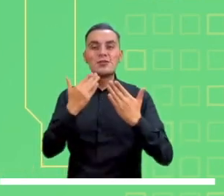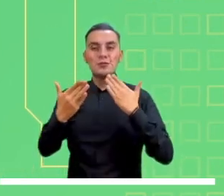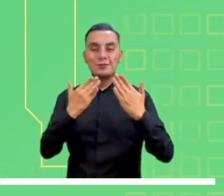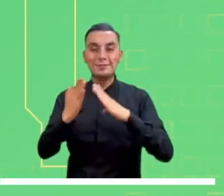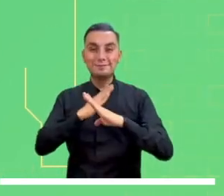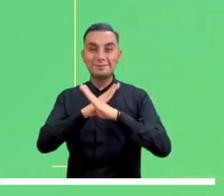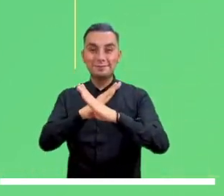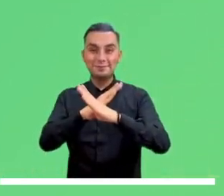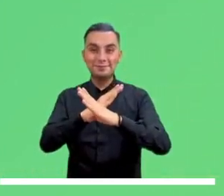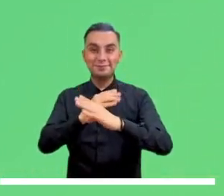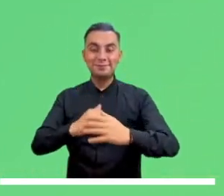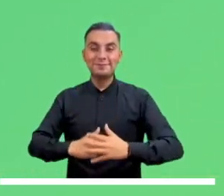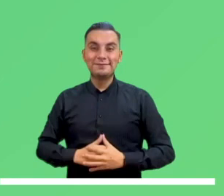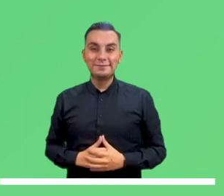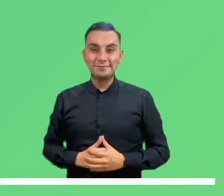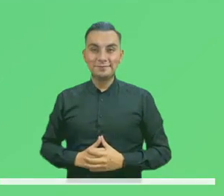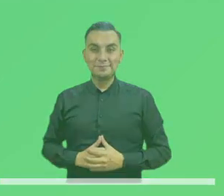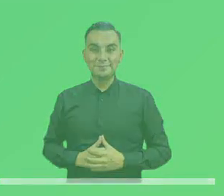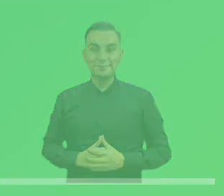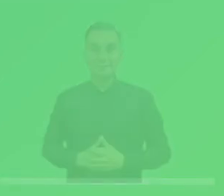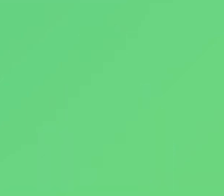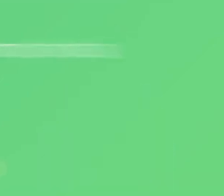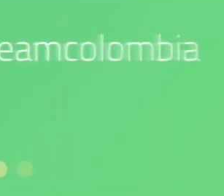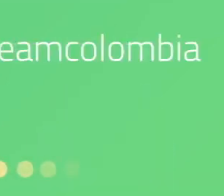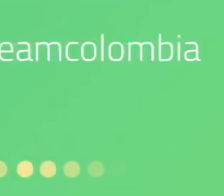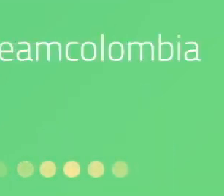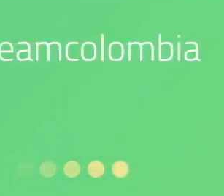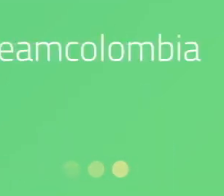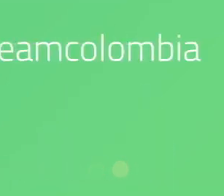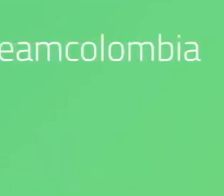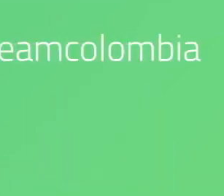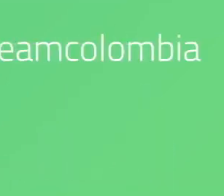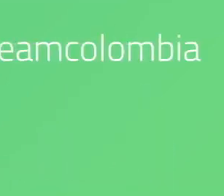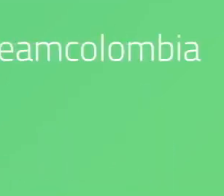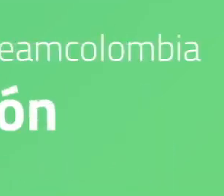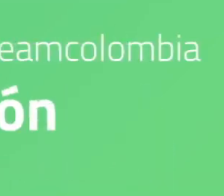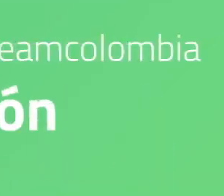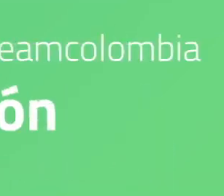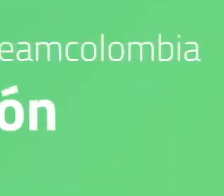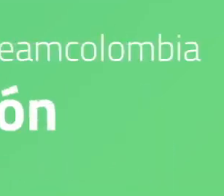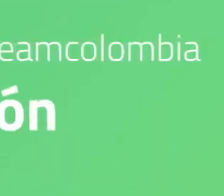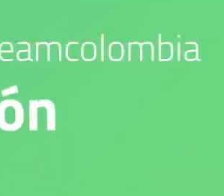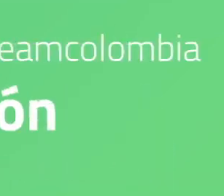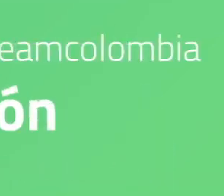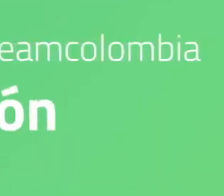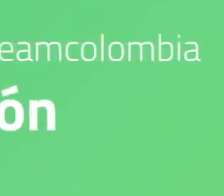sociales. Nuestro compromiso es con el medio ambiente. IDEAM es confianza y prevención.